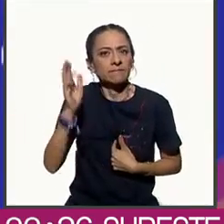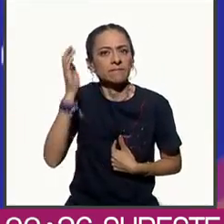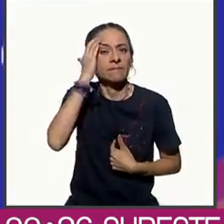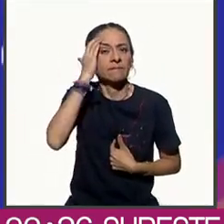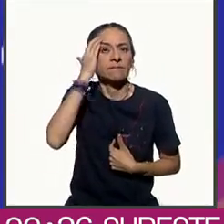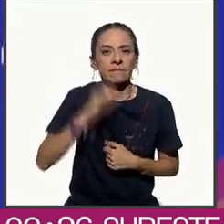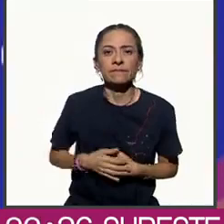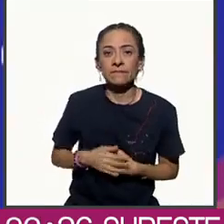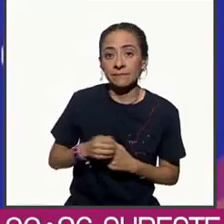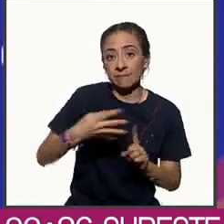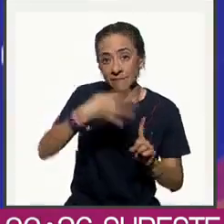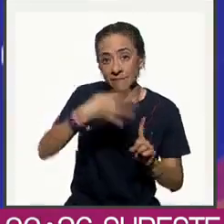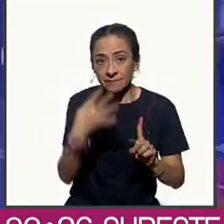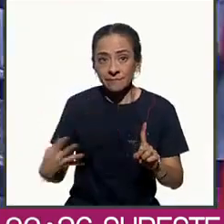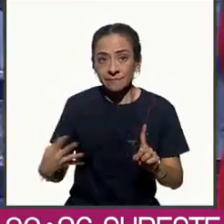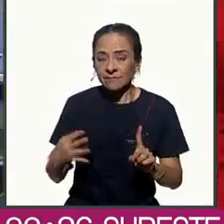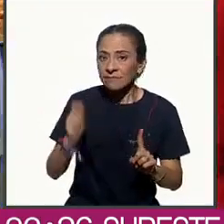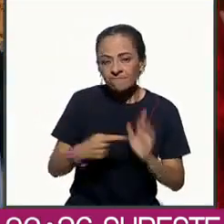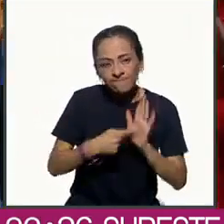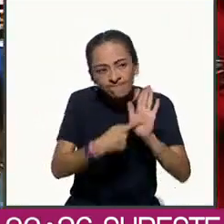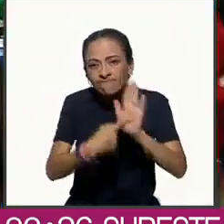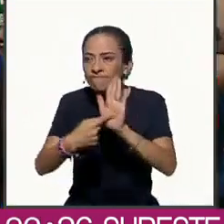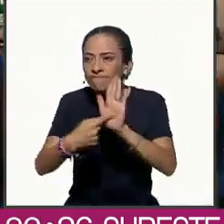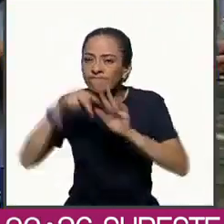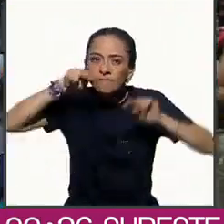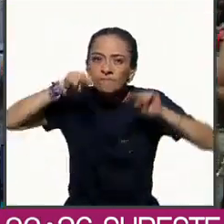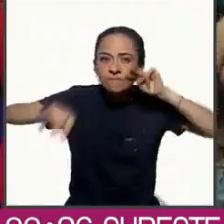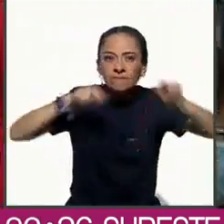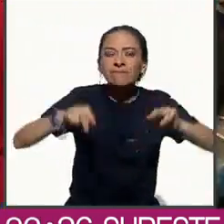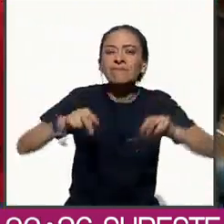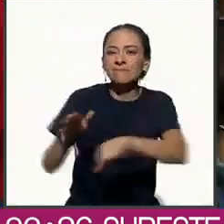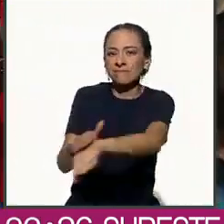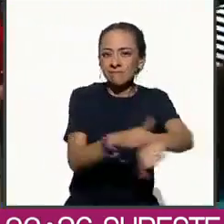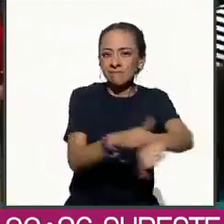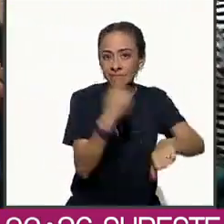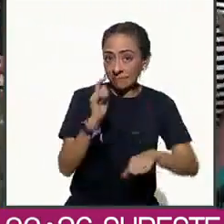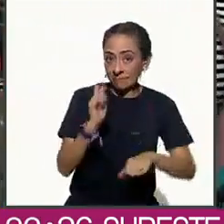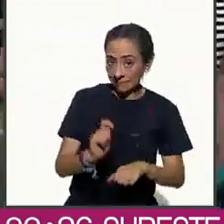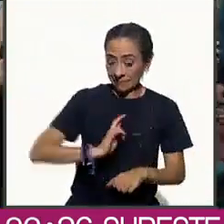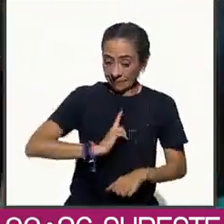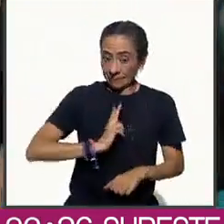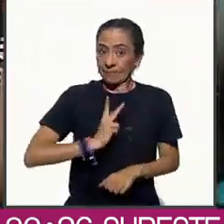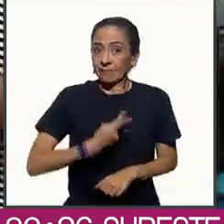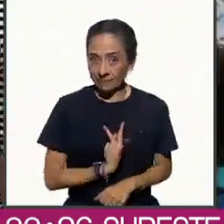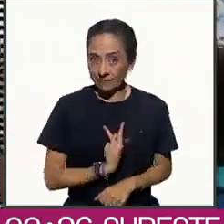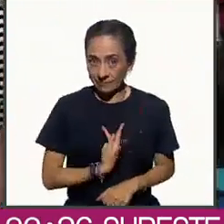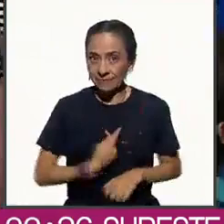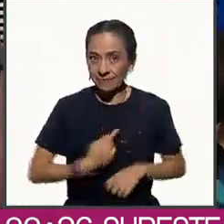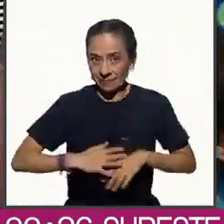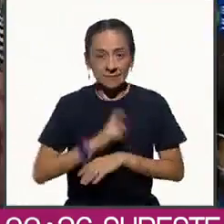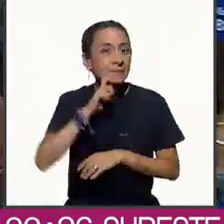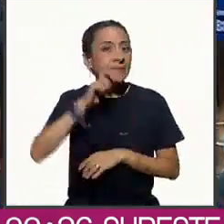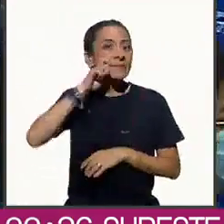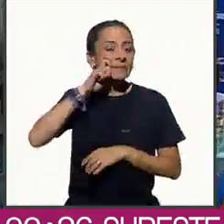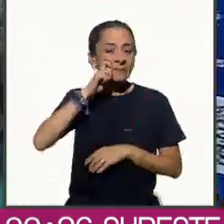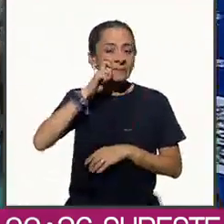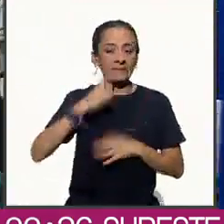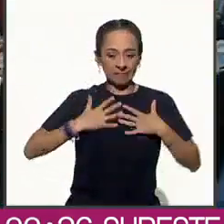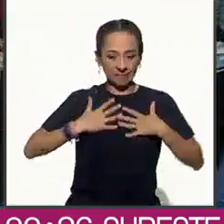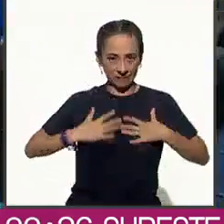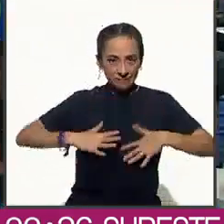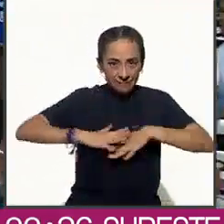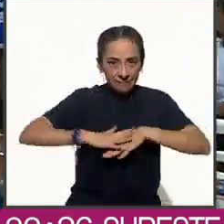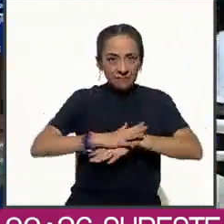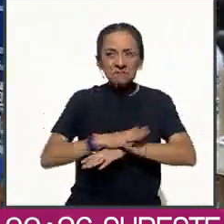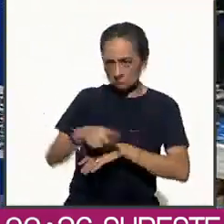Visibilidad LGBTIQ+. Para recordar que las personas transgénero, transexuales, travestis existen y